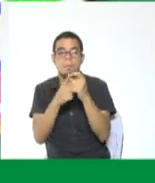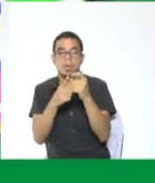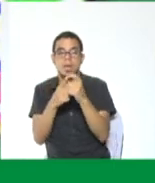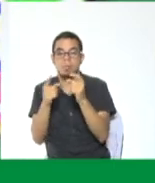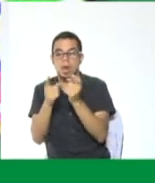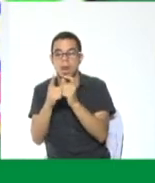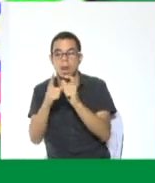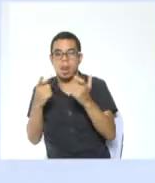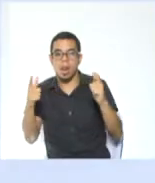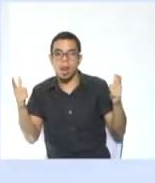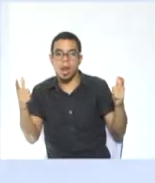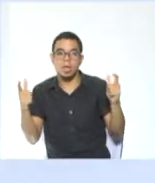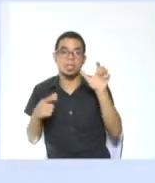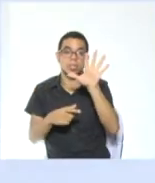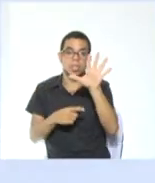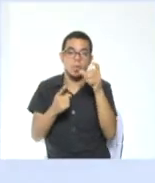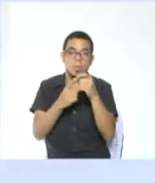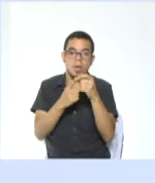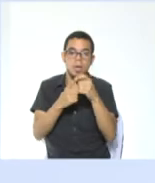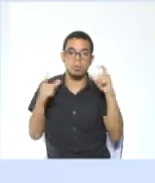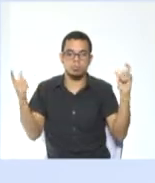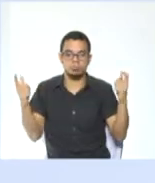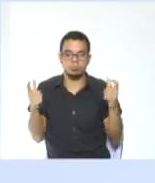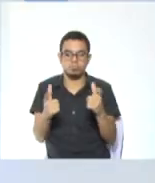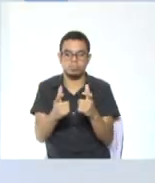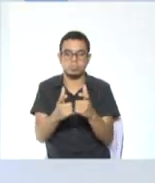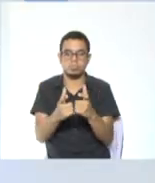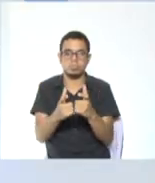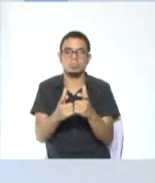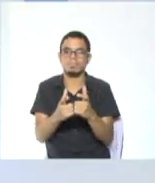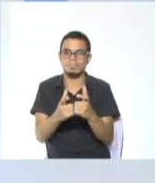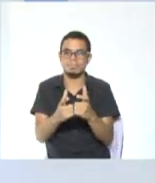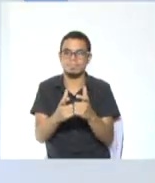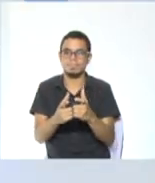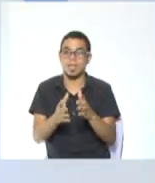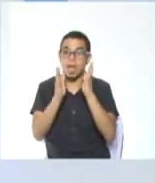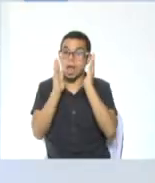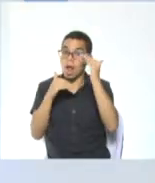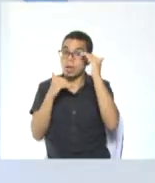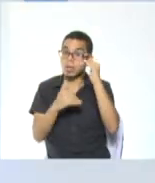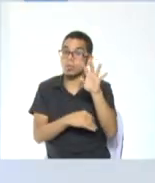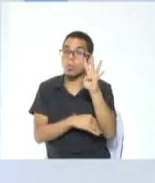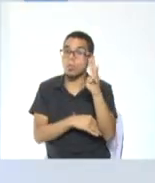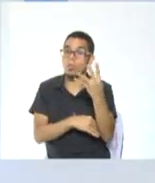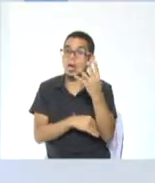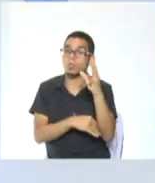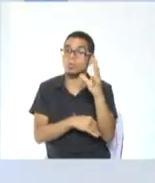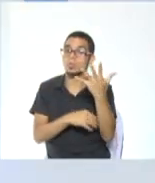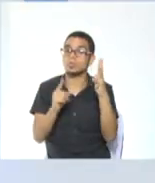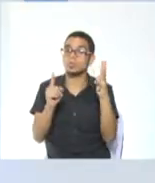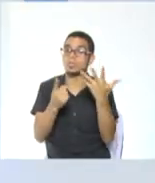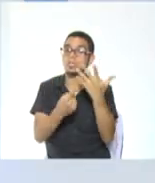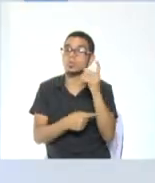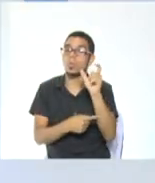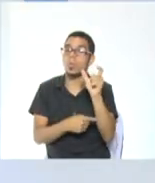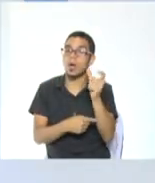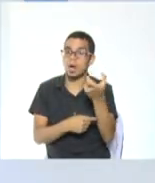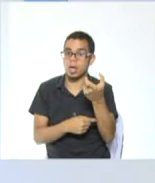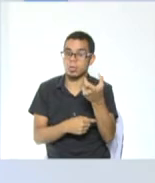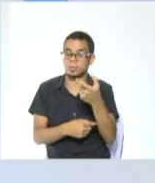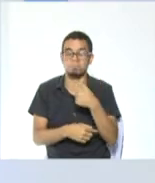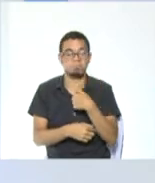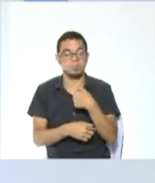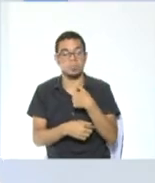cinco palabras largas. Atentos nuestros estudiantes de cuarto, quinto y sexto grado. Voy